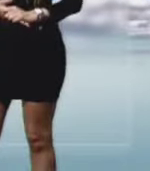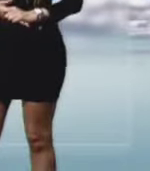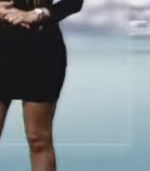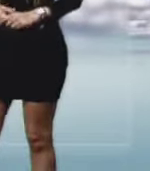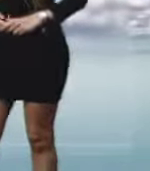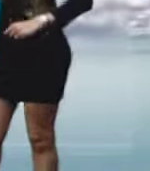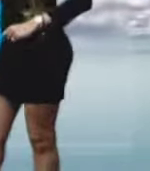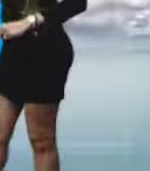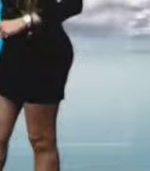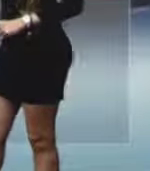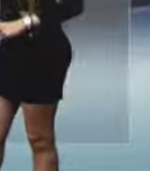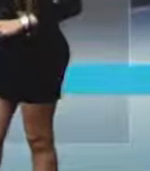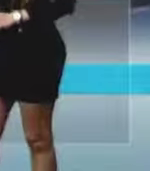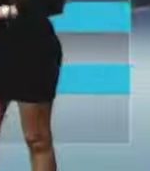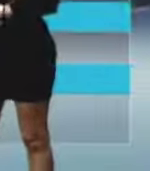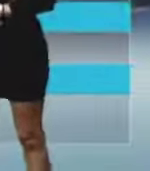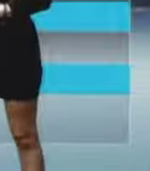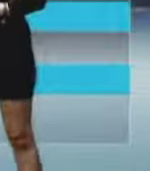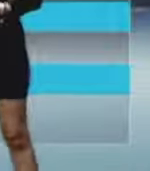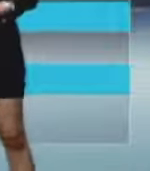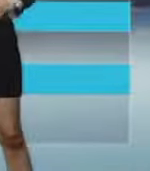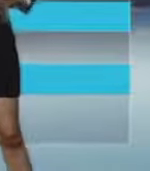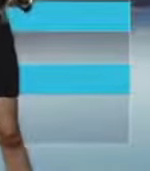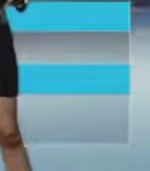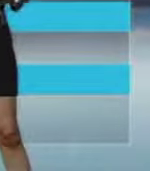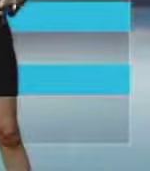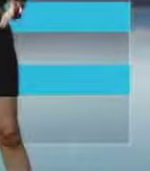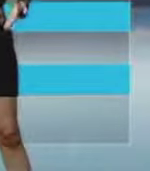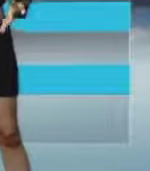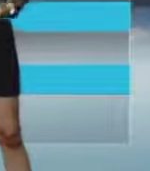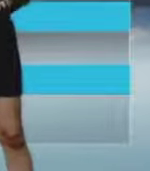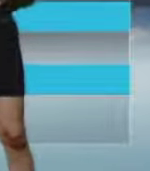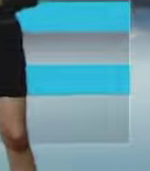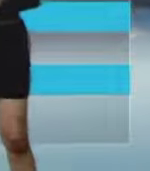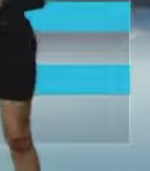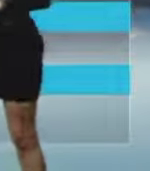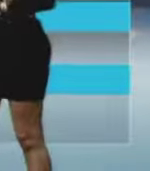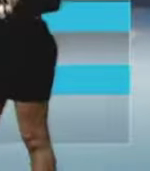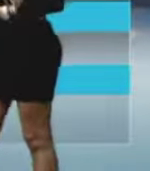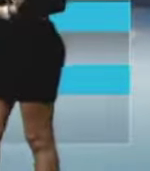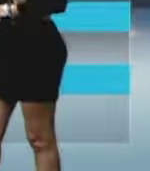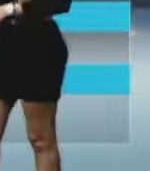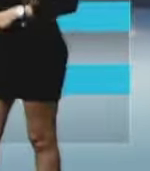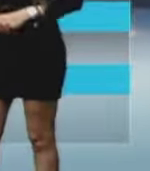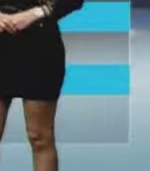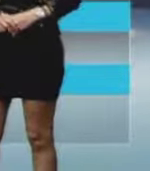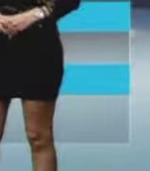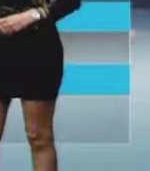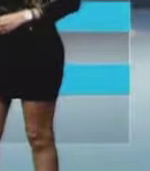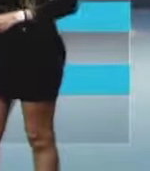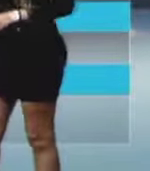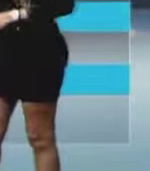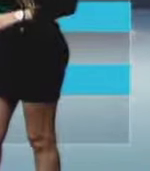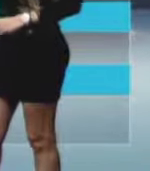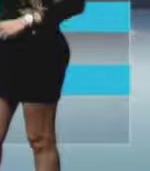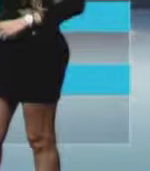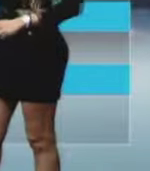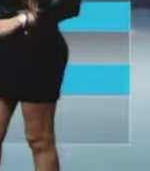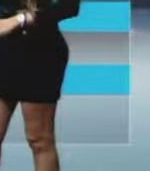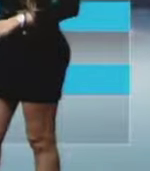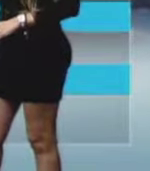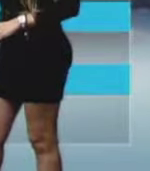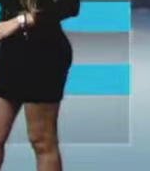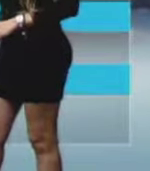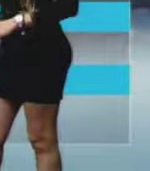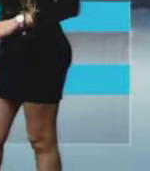de la noche. Vamos a conocer las temperaturas máximas y mínimas. Ya mañana lunes tenemos una recuperación de temperatura. La ciudad de Guatemala se mantendrá entre los